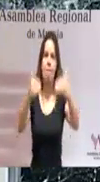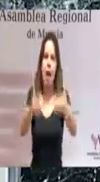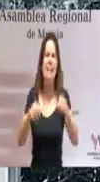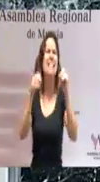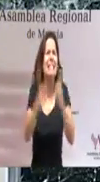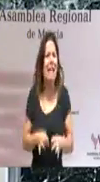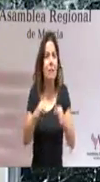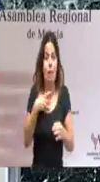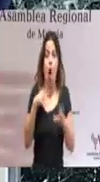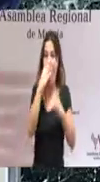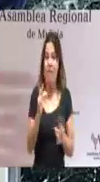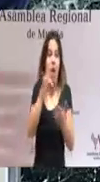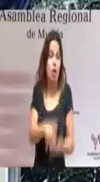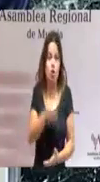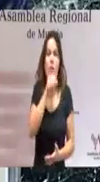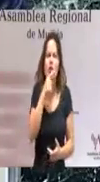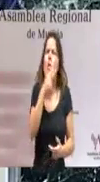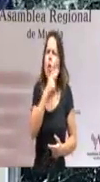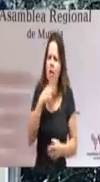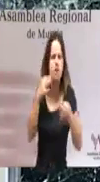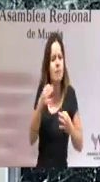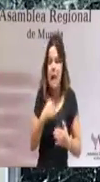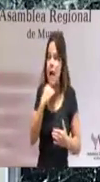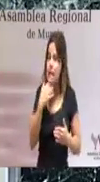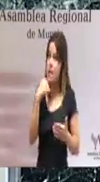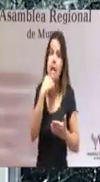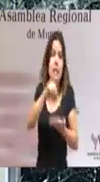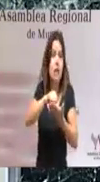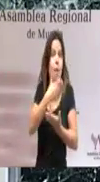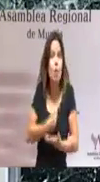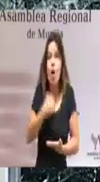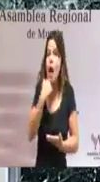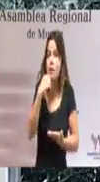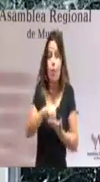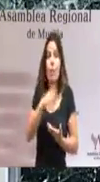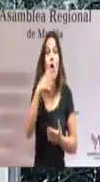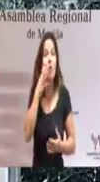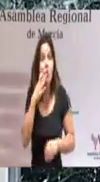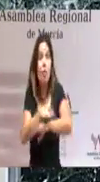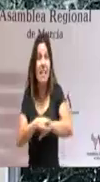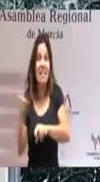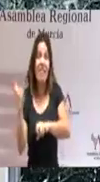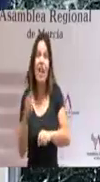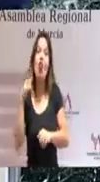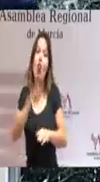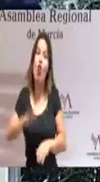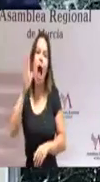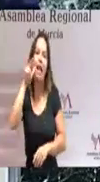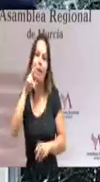no llega y ustedes siguen prometiendo que el AVE está a las puertas de Murcia. Pero la realidad es que la ministra, cuando vino, se fue a la zona de Alicante para hacerse la